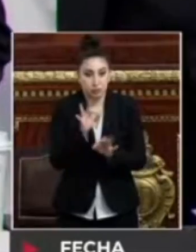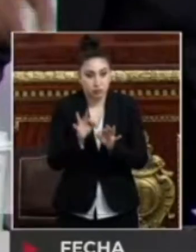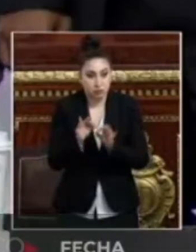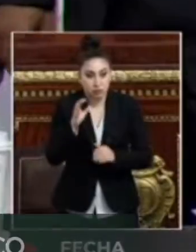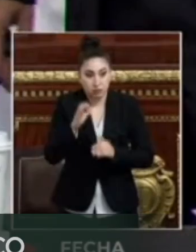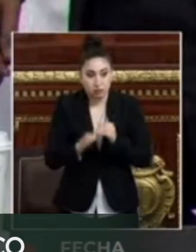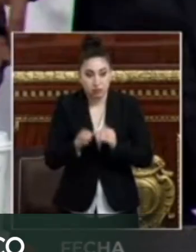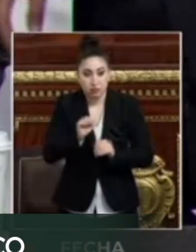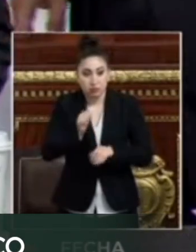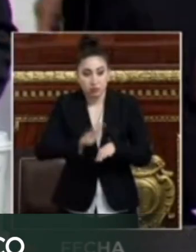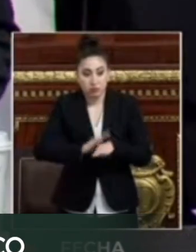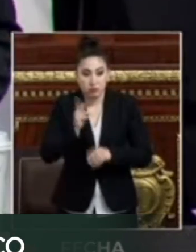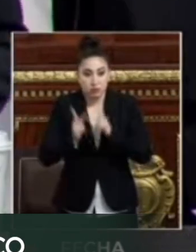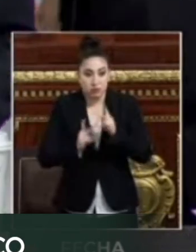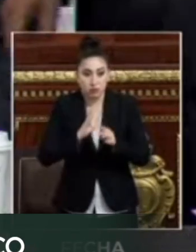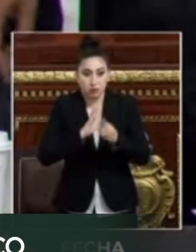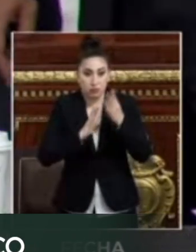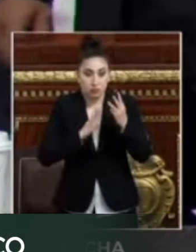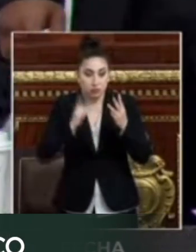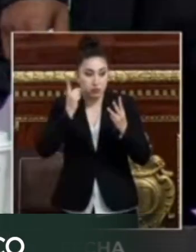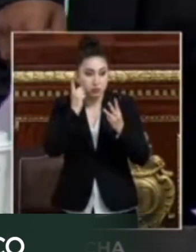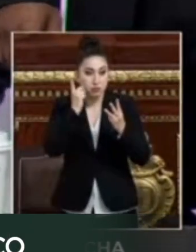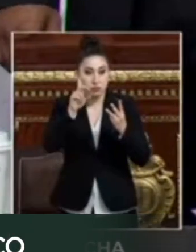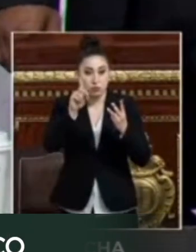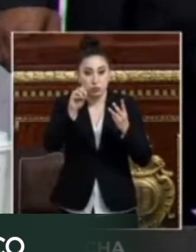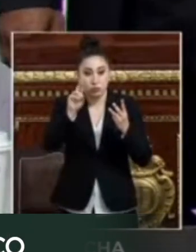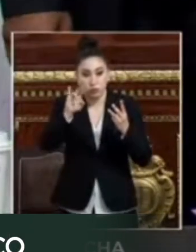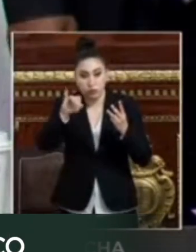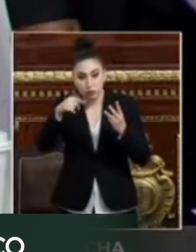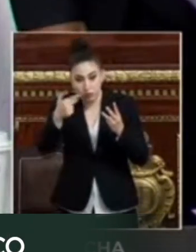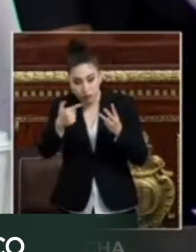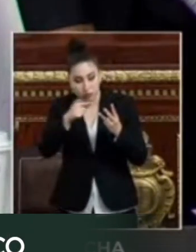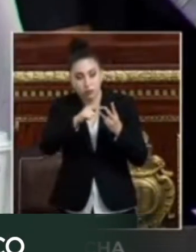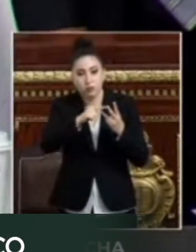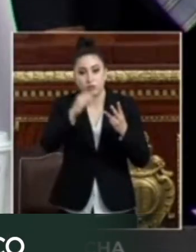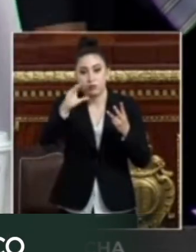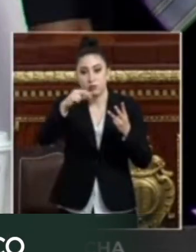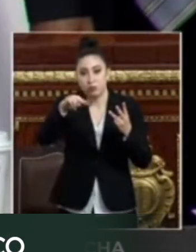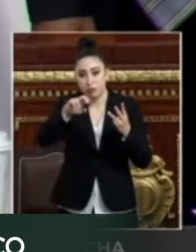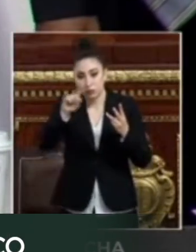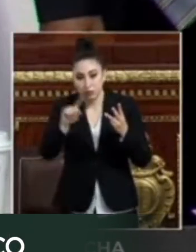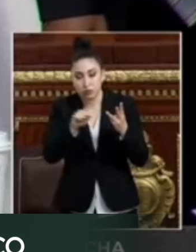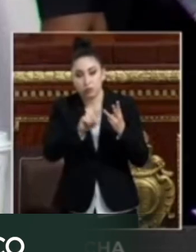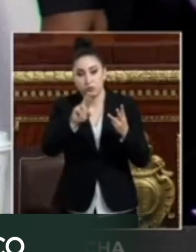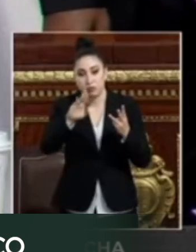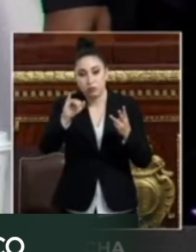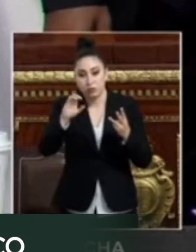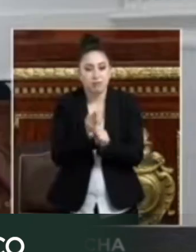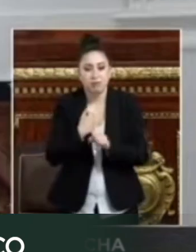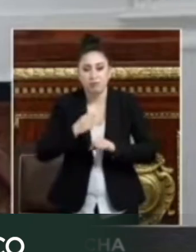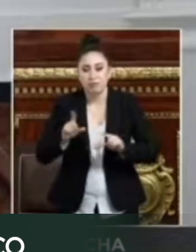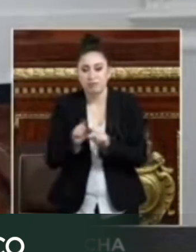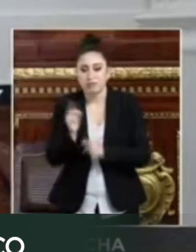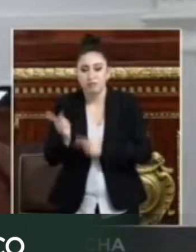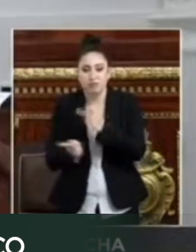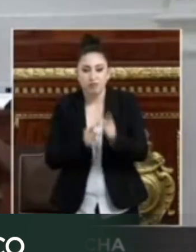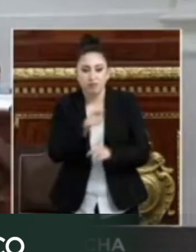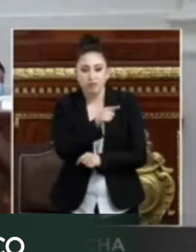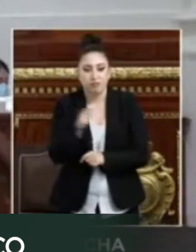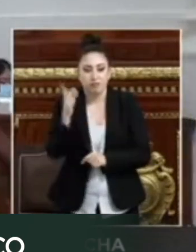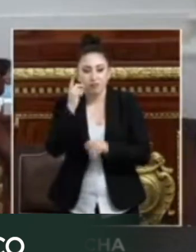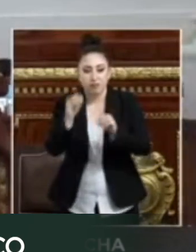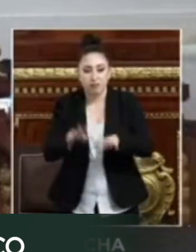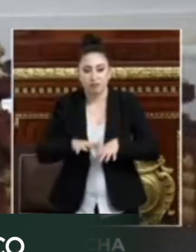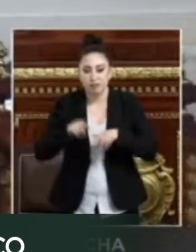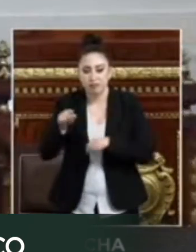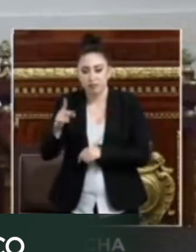El Pleno del Congreso de la Ciudad de México otorgó licencia a 7 legisladores del Grupo Parlamentario de Morena, entre ellos